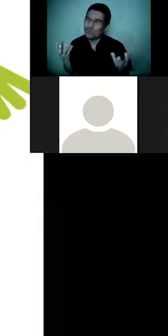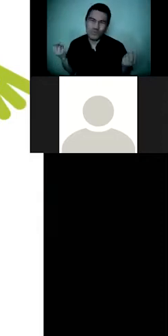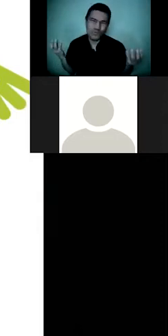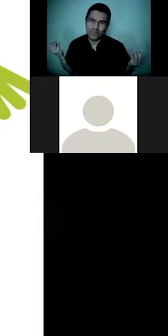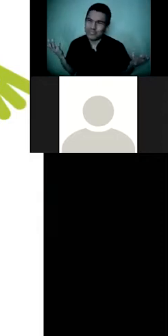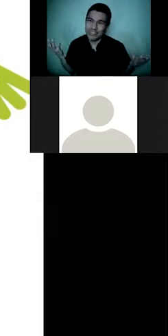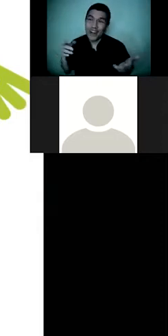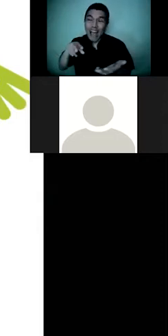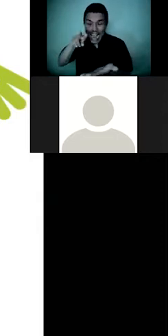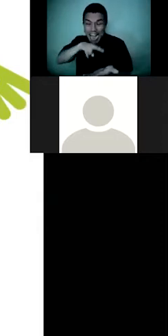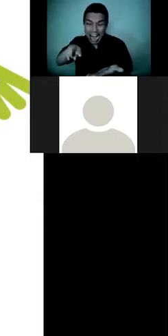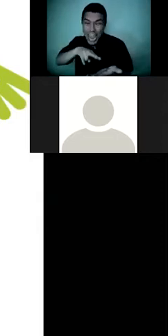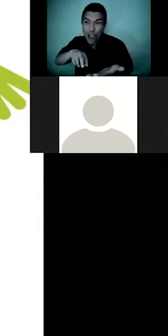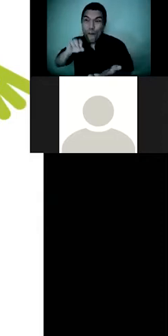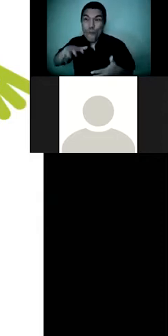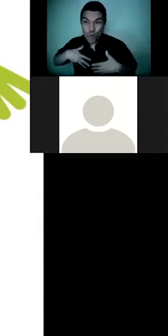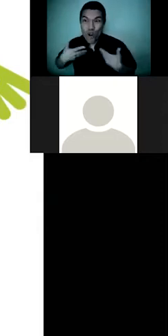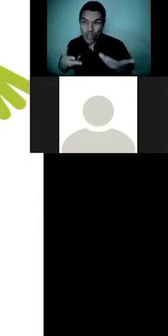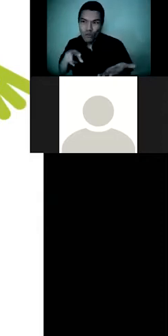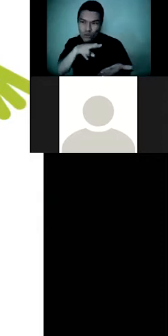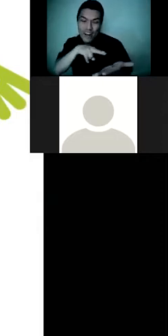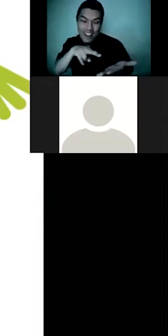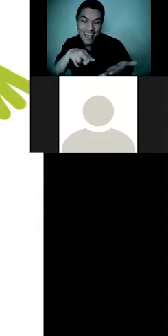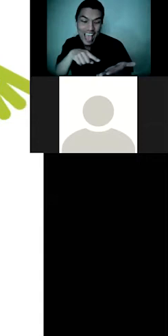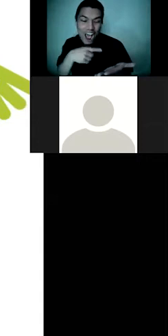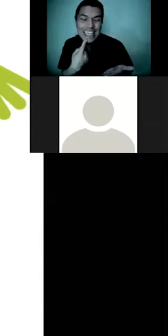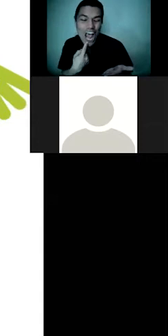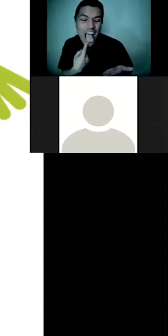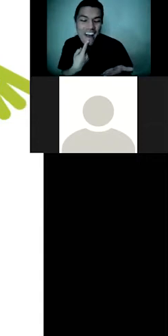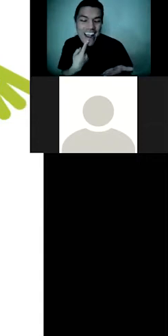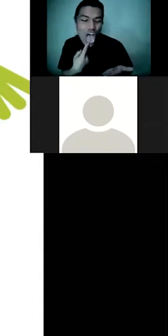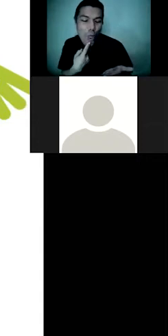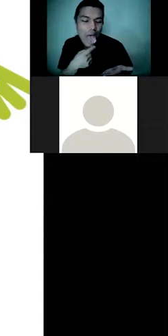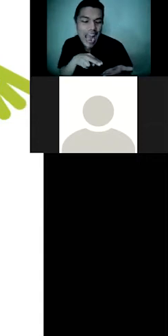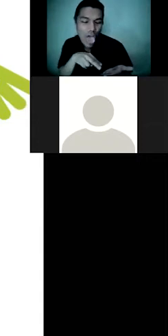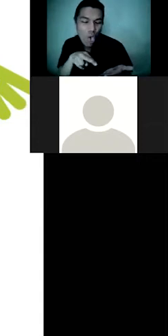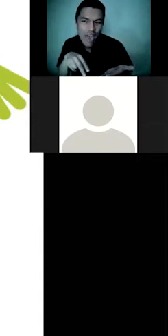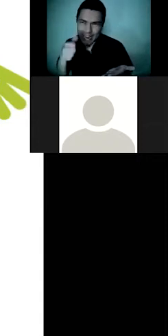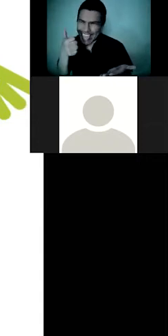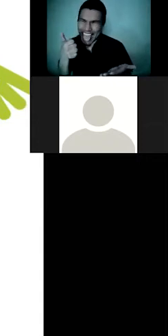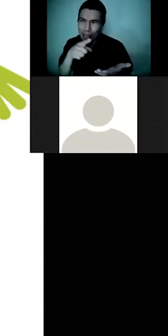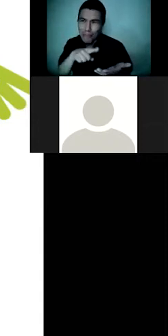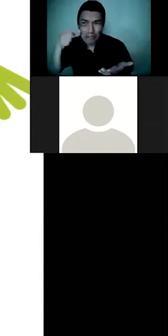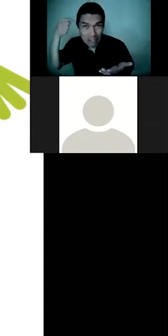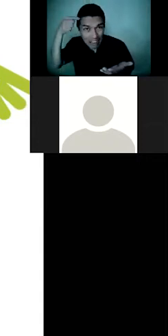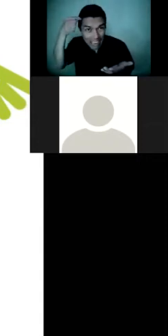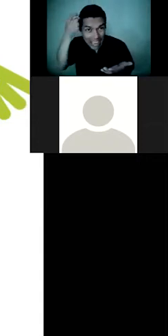y escribir, no entendía mucho de lo que se trataba. Yo sí leía, yo repetía lo que decía,